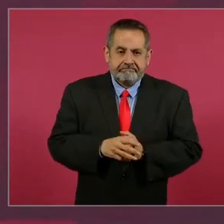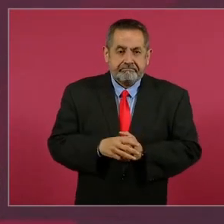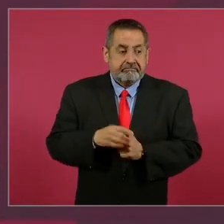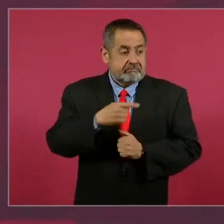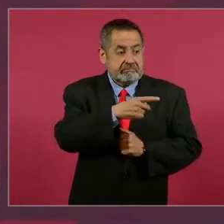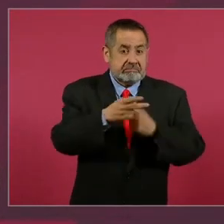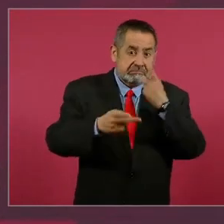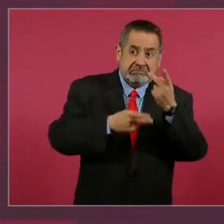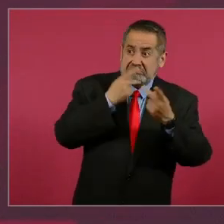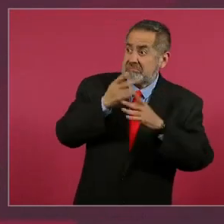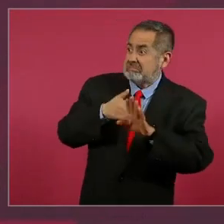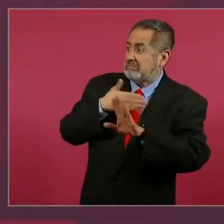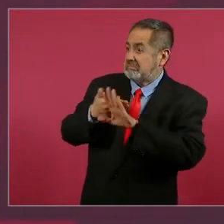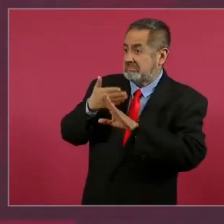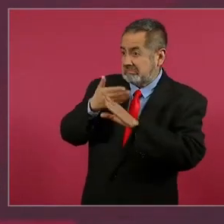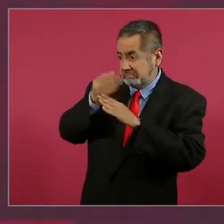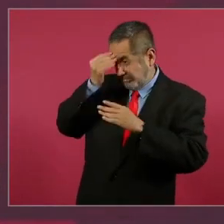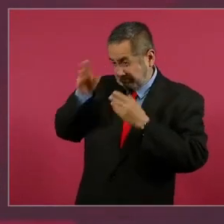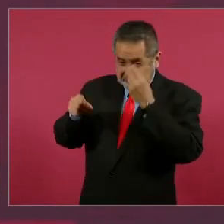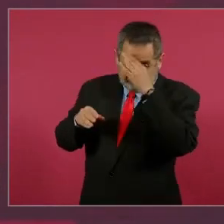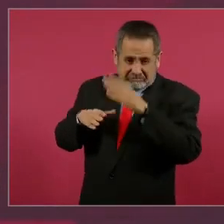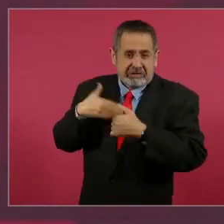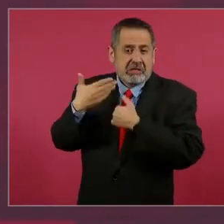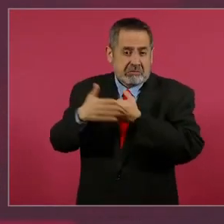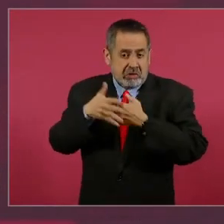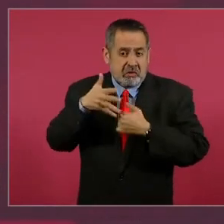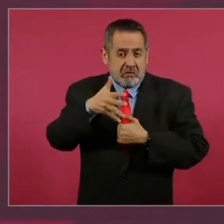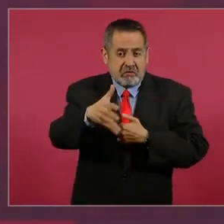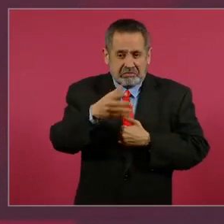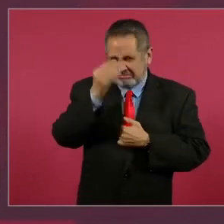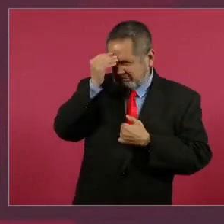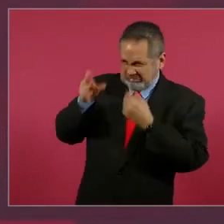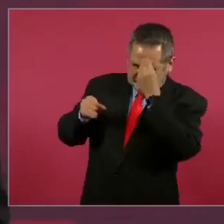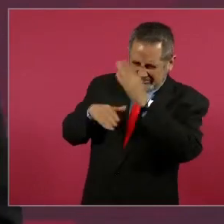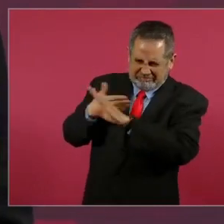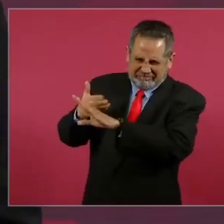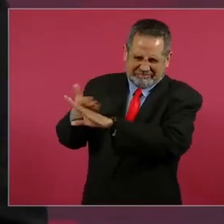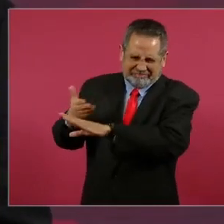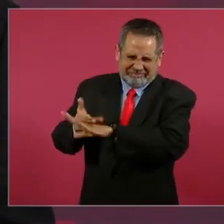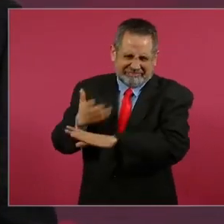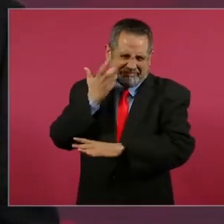campañas de este tipo y de provocación, nada más decirle a la gente